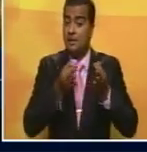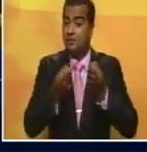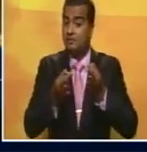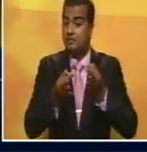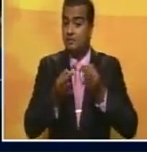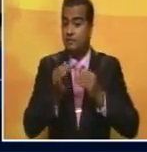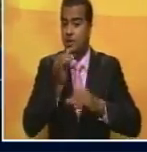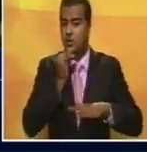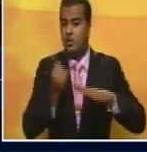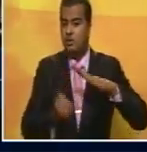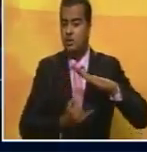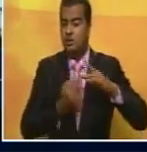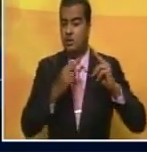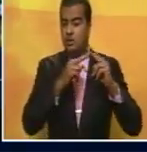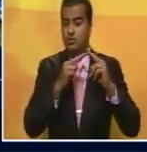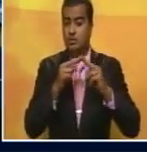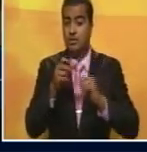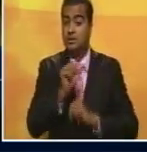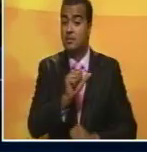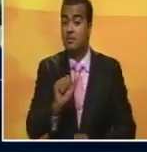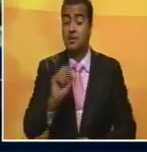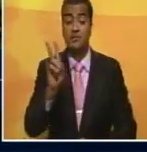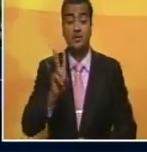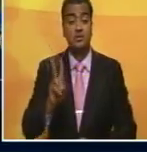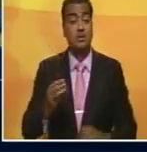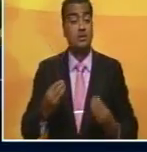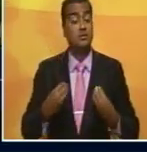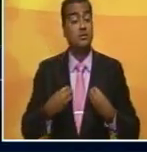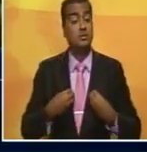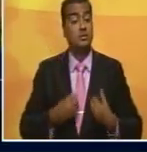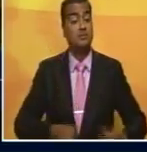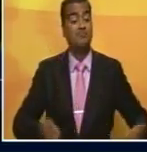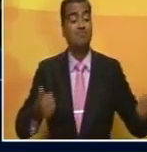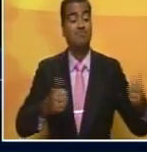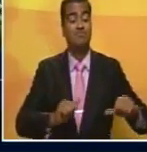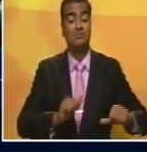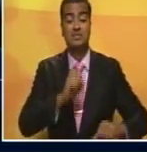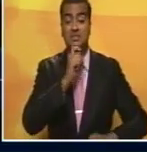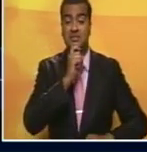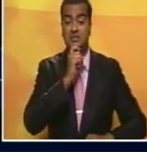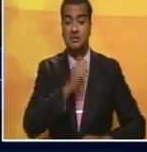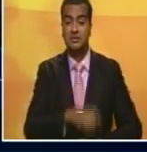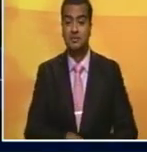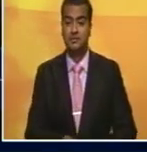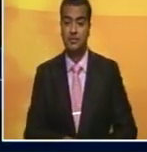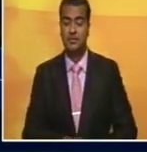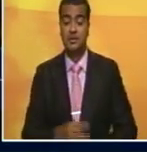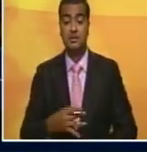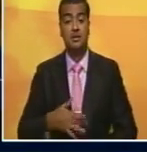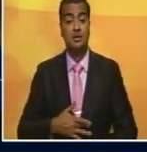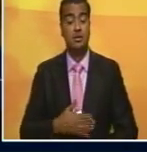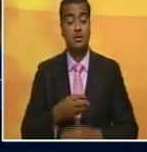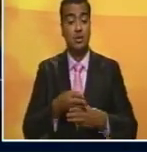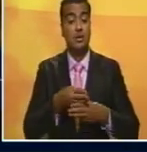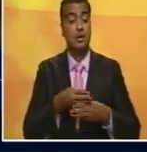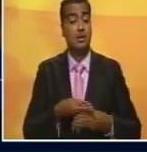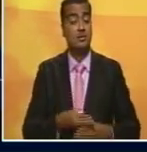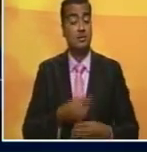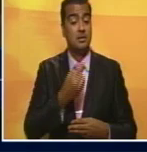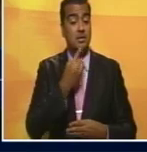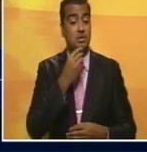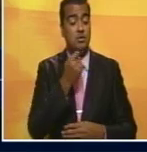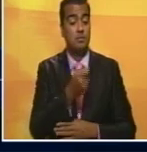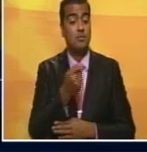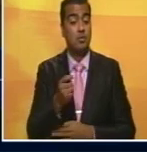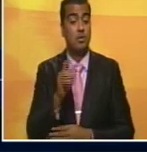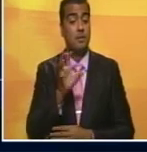nota interna que se conoció esta semana, Venezuela vive una grave crisis política. En ese sentido, Credit Suisse aseguró que aunque los bonos